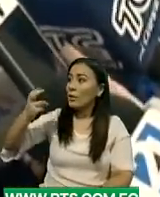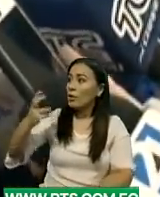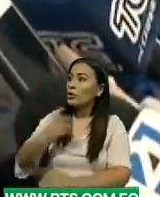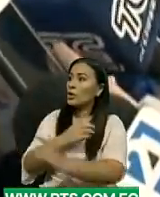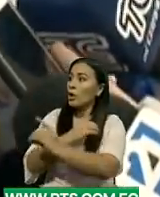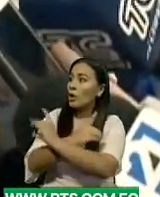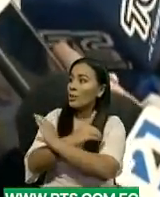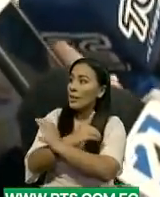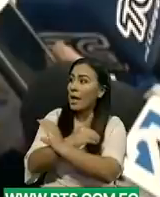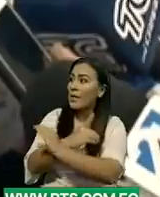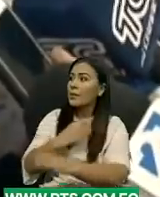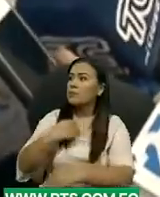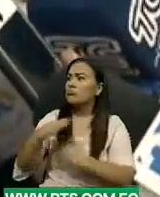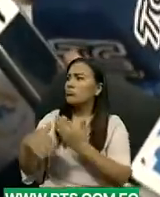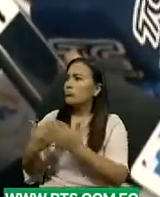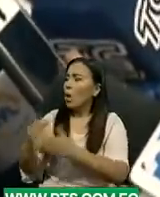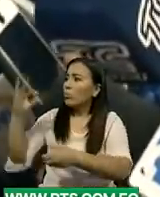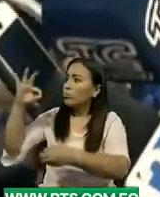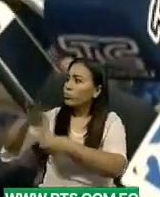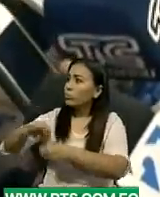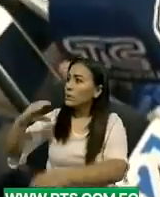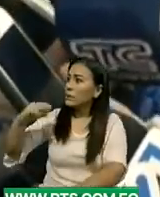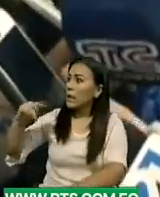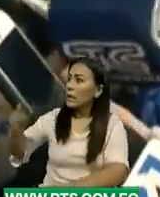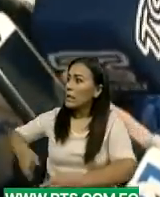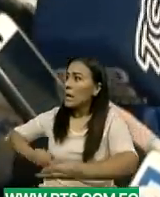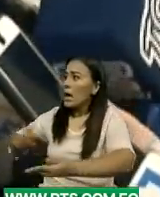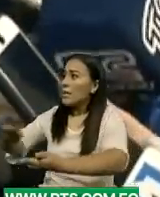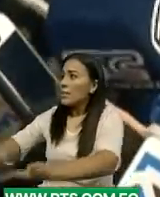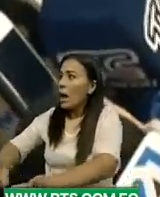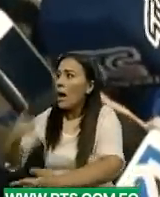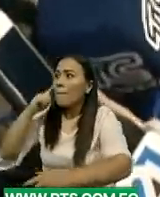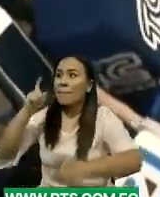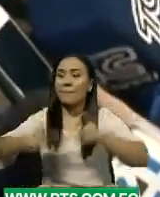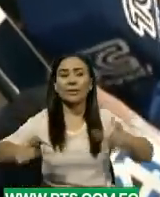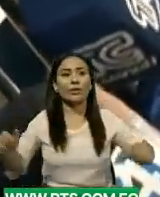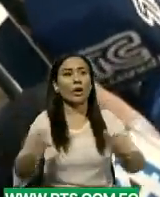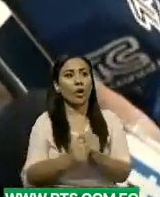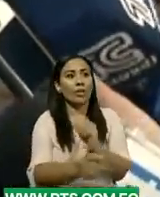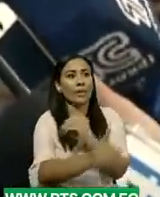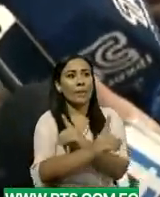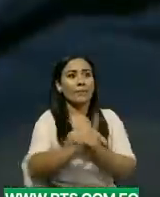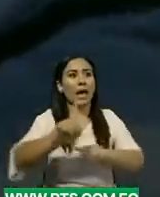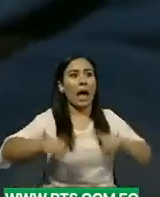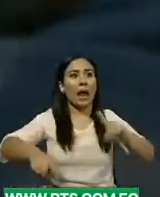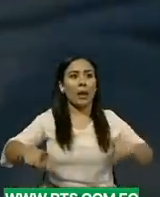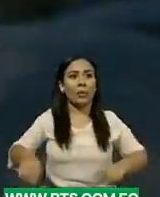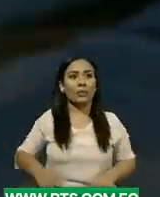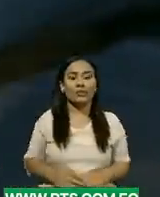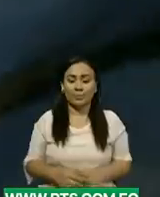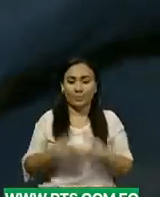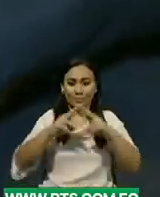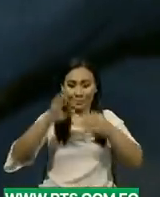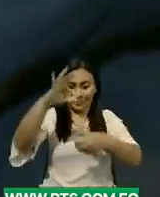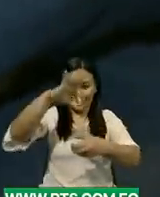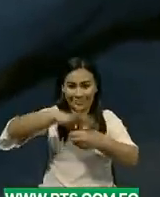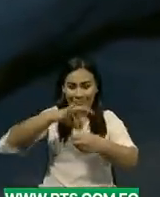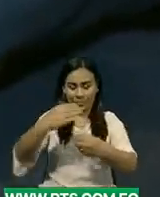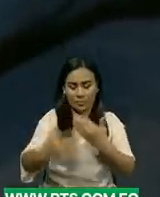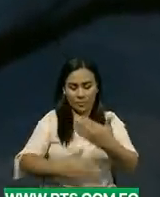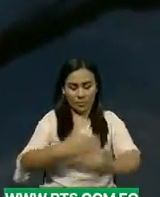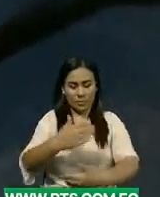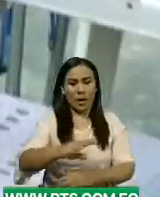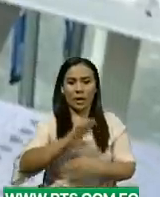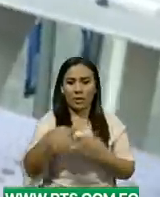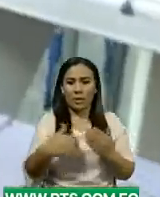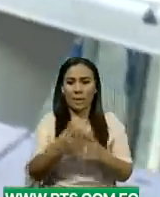Consejo Nacional Electoral dan este servicio a las personas que tienen discapacidad, alguna discapacidad. El escrutinio del voto en casa, al igual que de